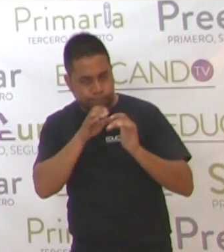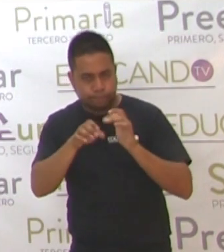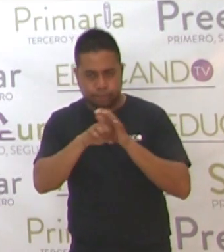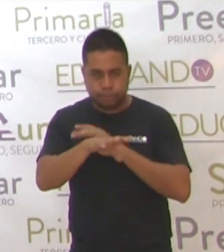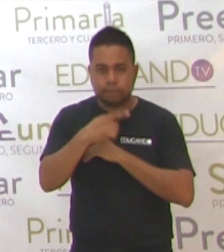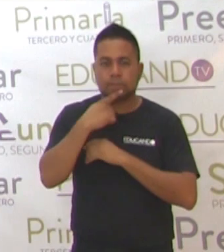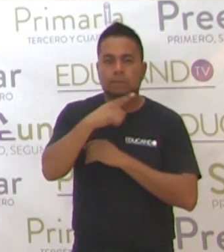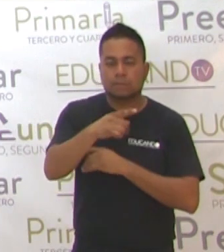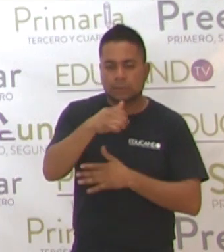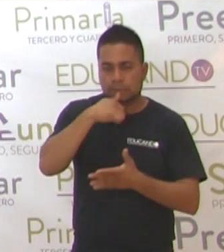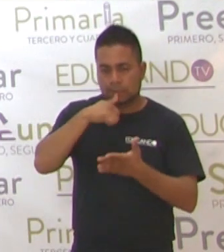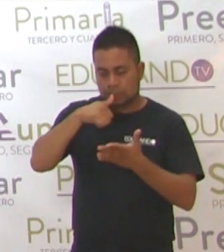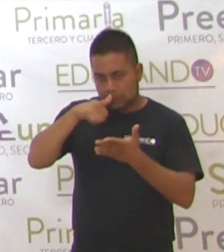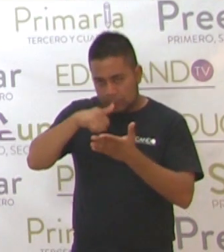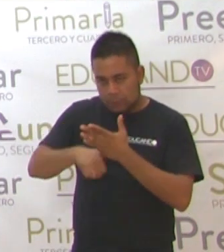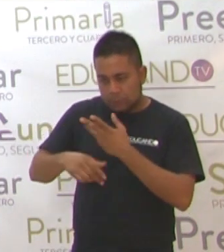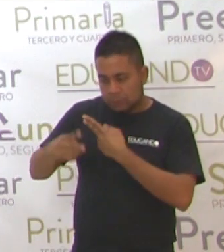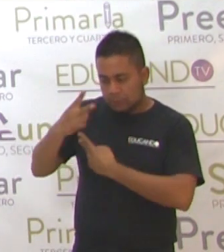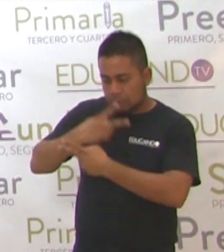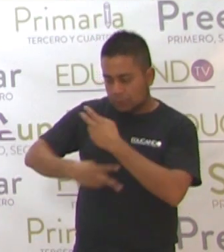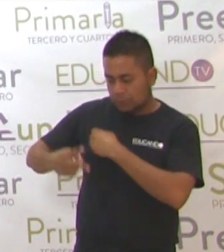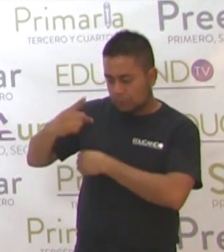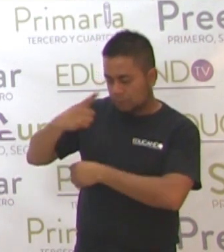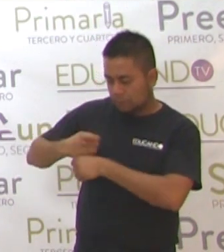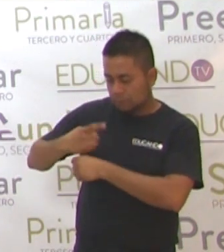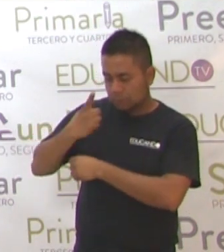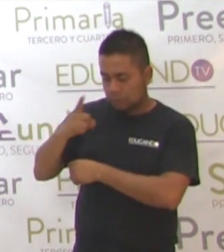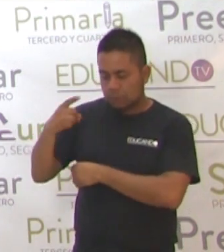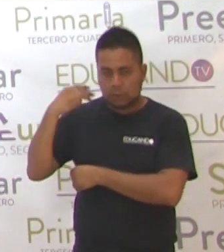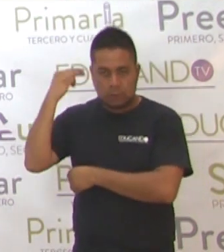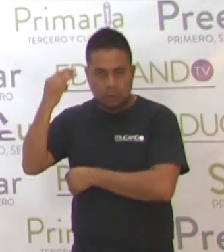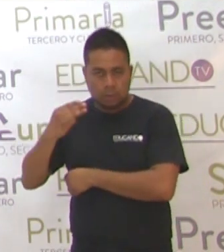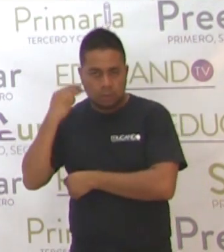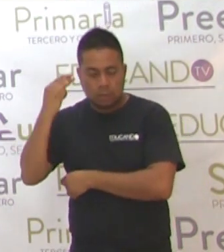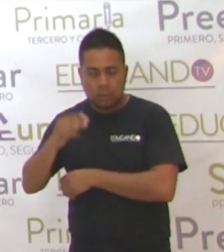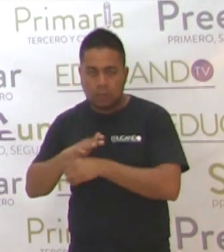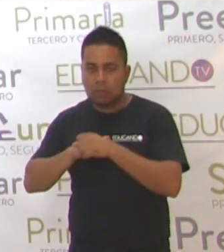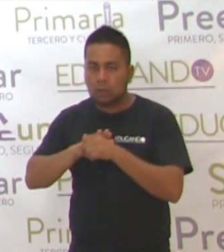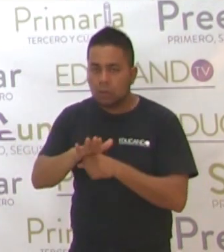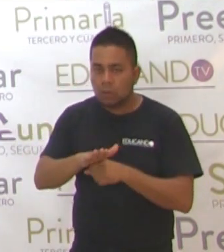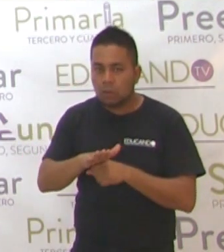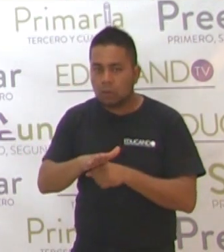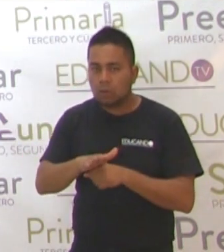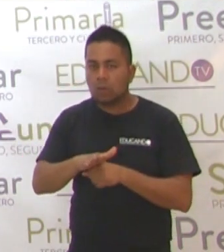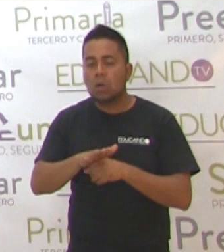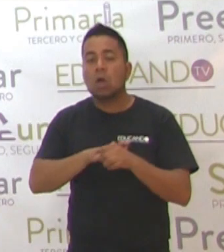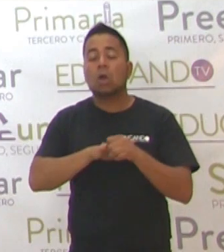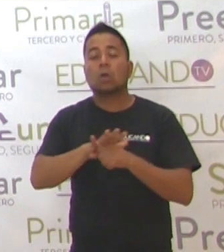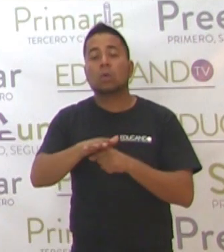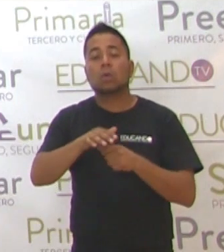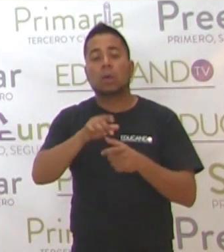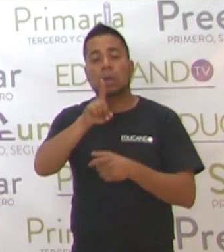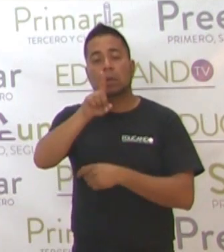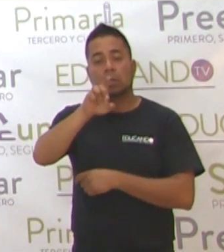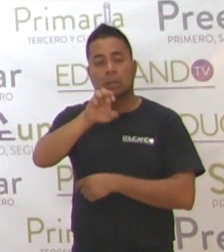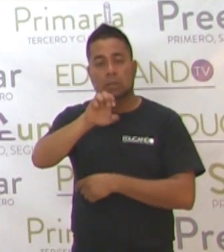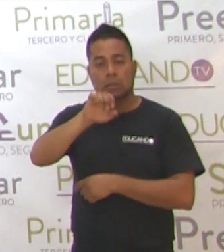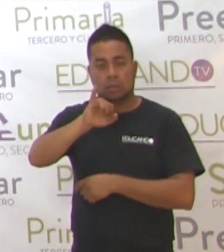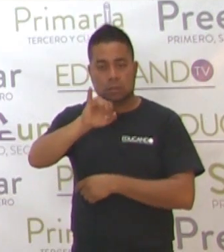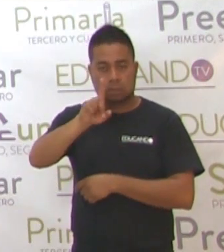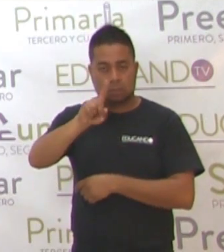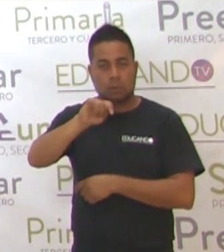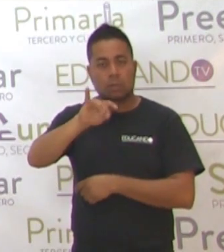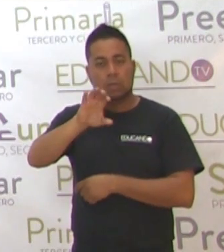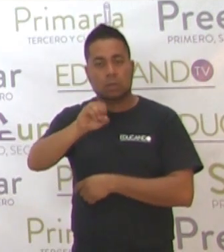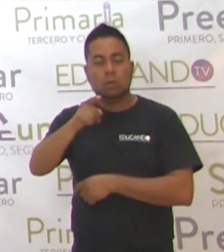cartero viene el primero de marzo que díptico vamos a utilizar mucha atención si